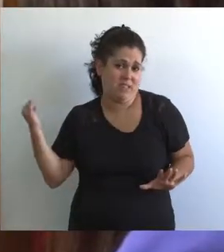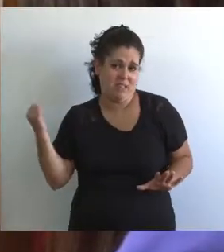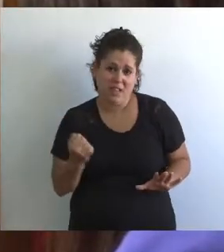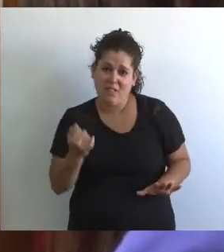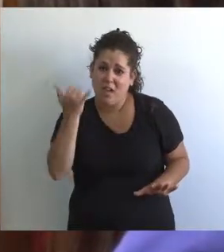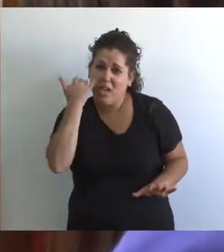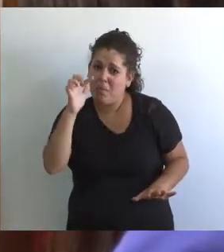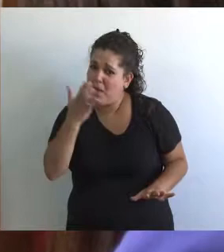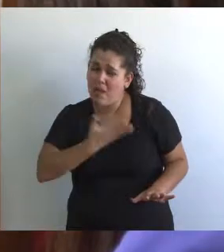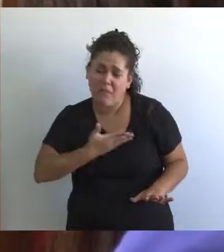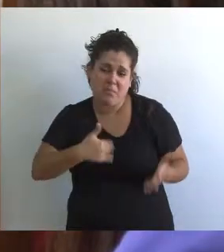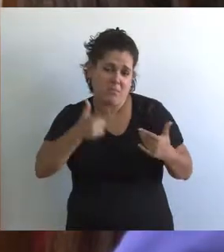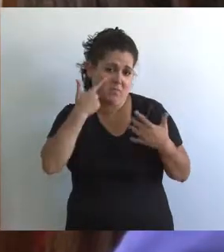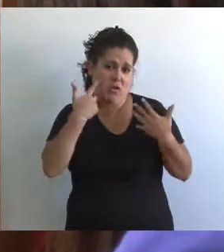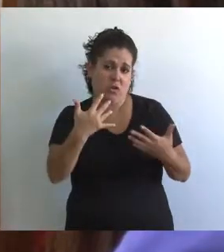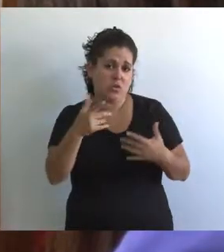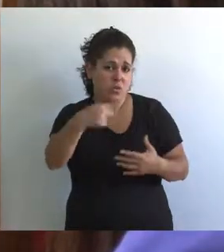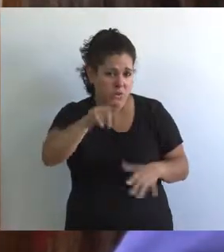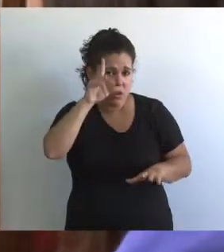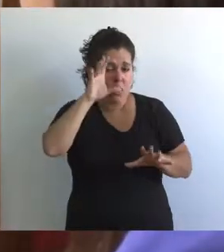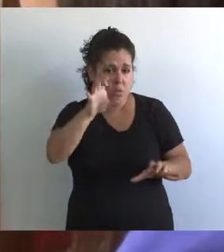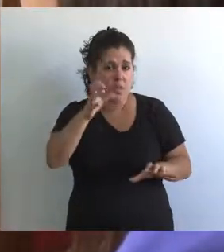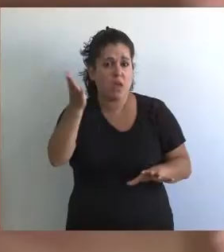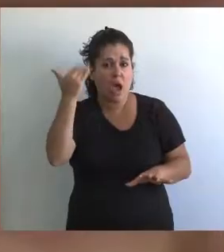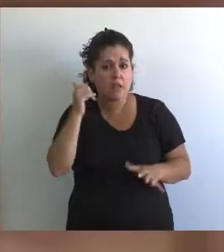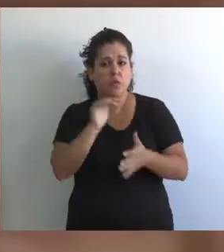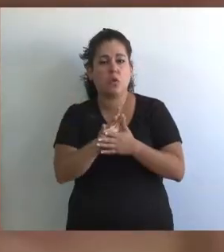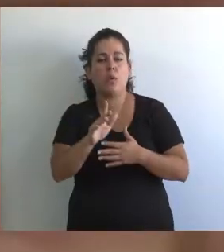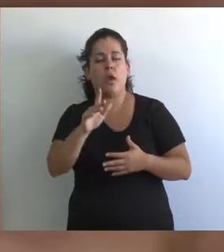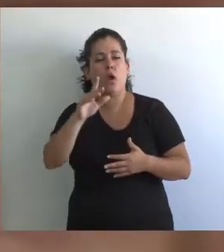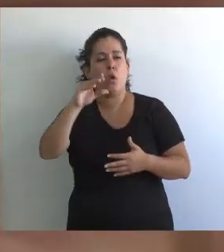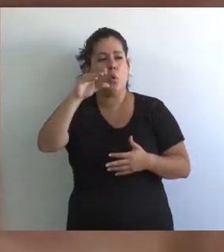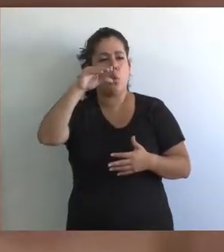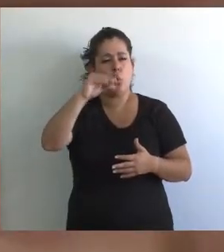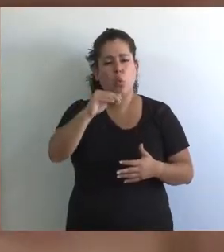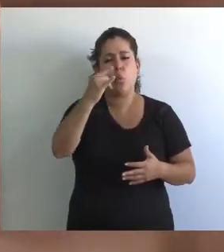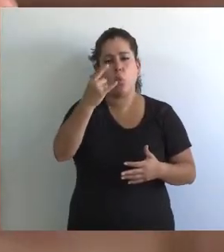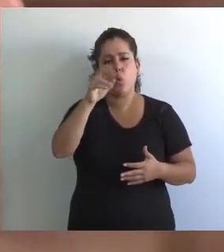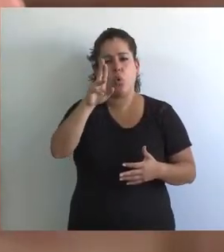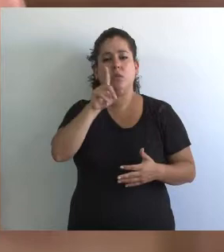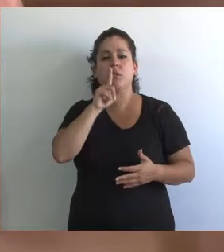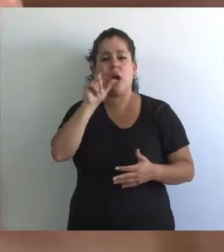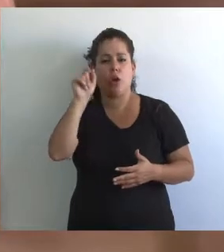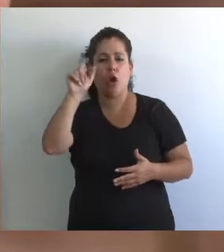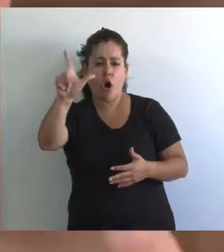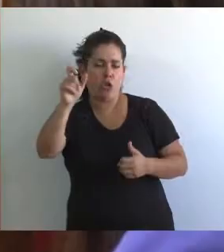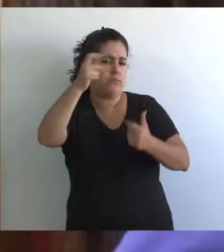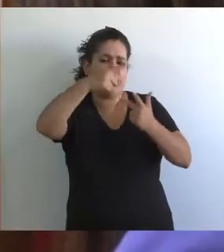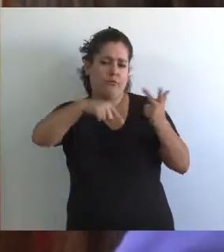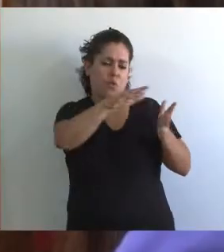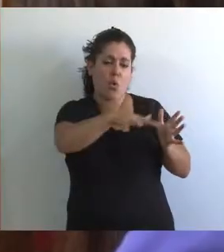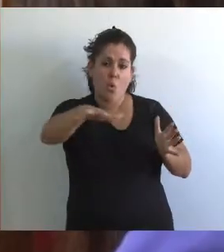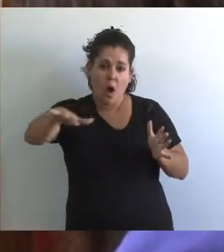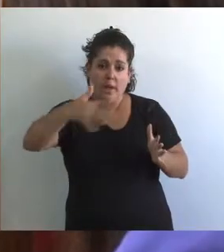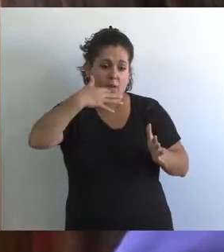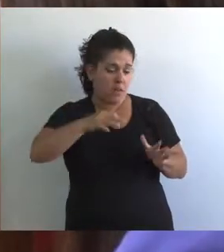fue el caso más emblemático. Recordemos los grandes levantamientos populares en Cutralcó, en Tartagal y Mosconi, ciudades que